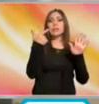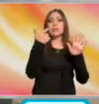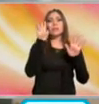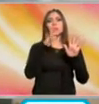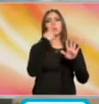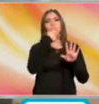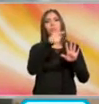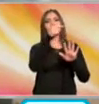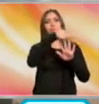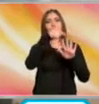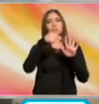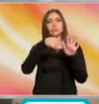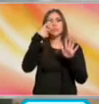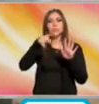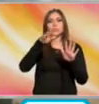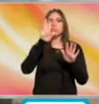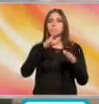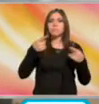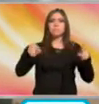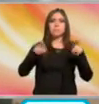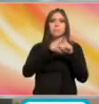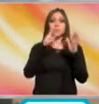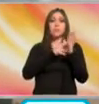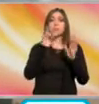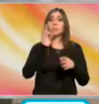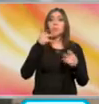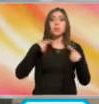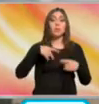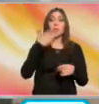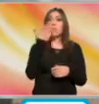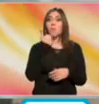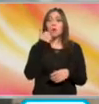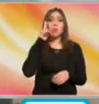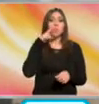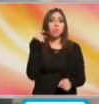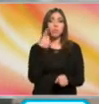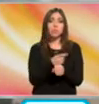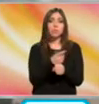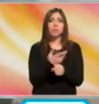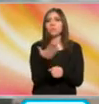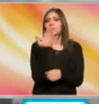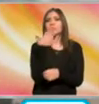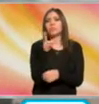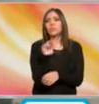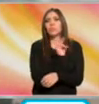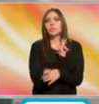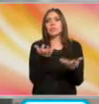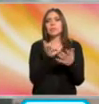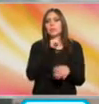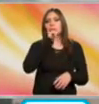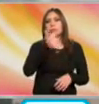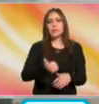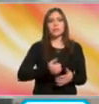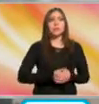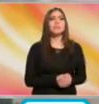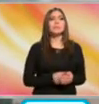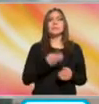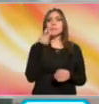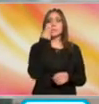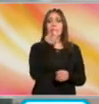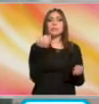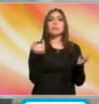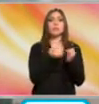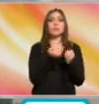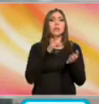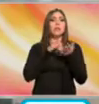el organizativo, es decir, sin voluntarios no podríamos hacer nada, sin gente no podemos hacer nada, ¿no? Y también es la estructura